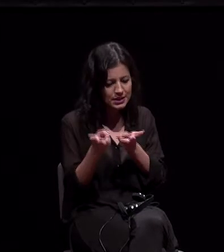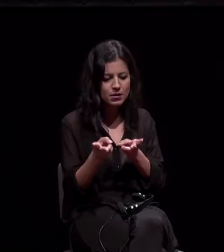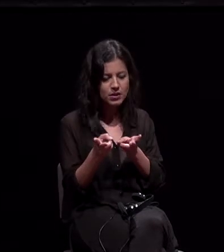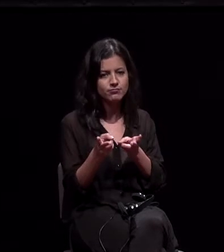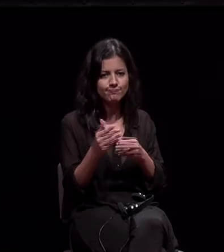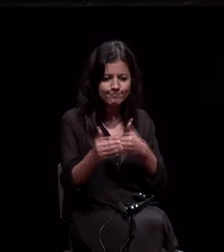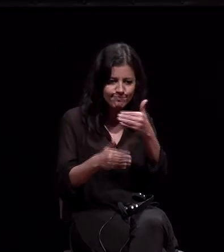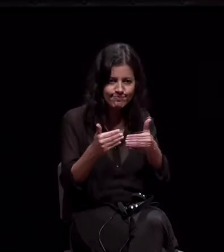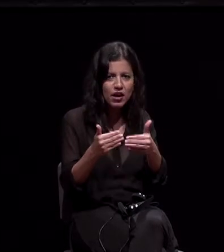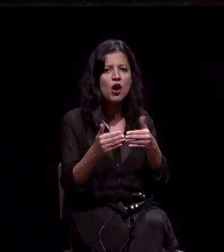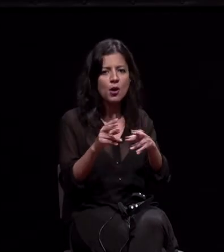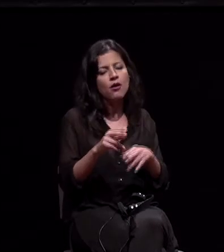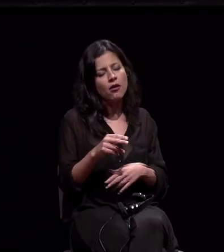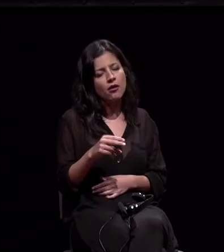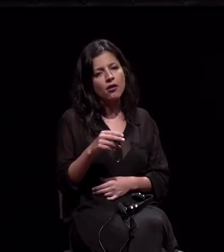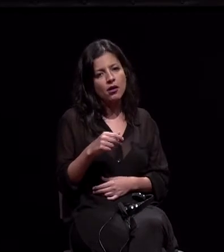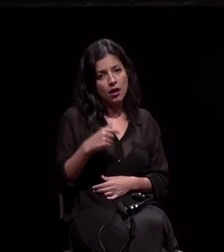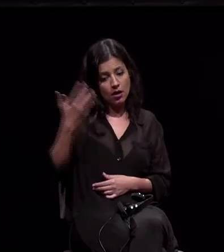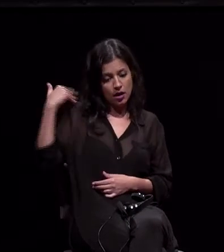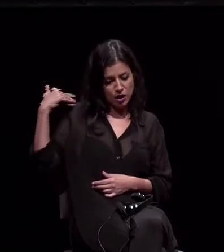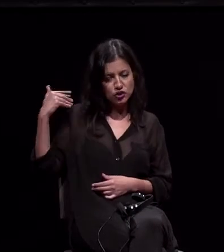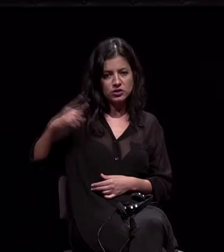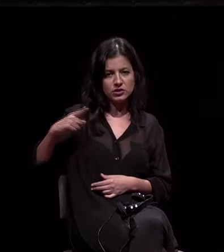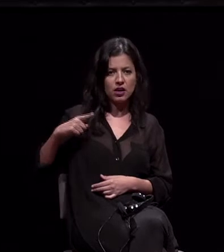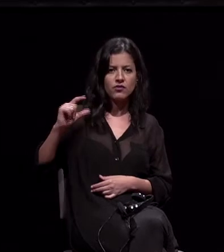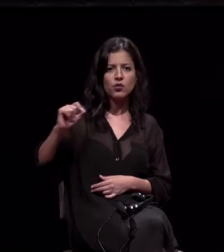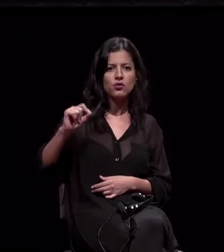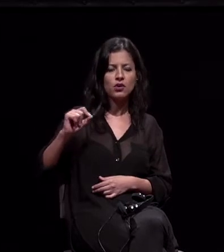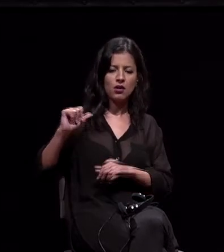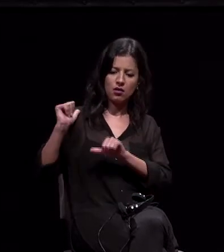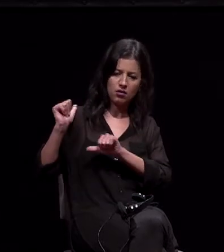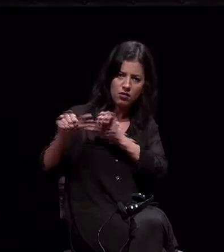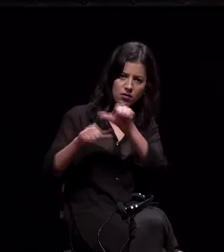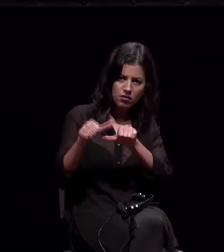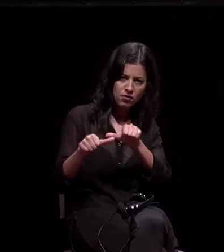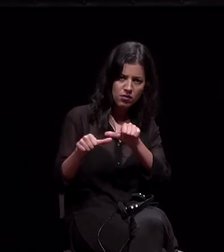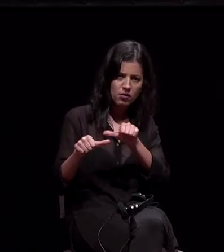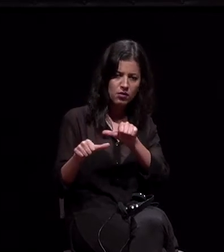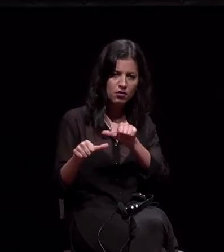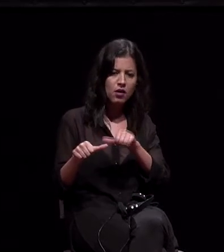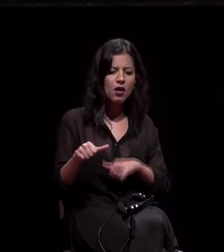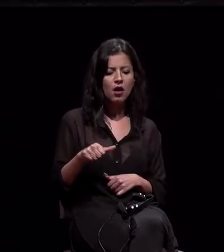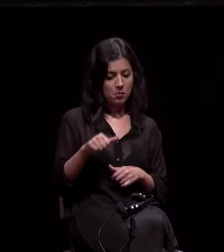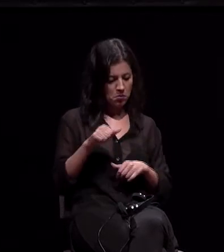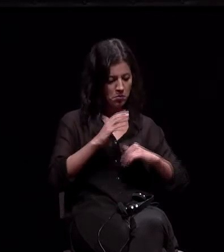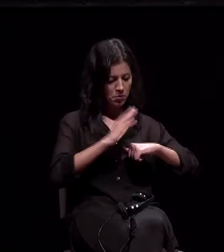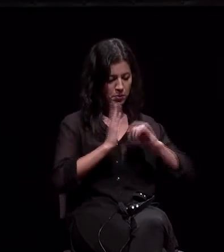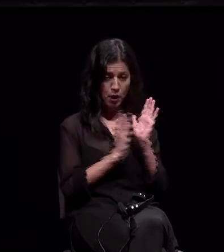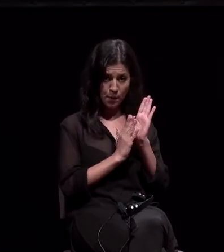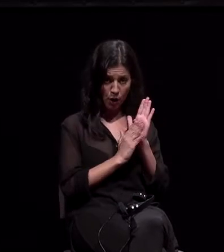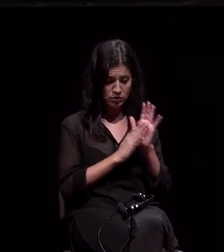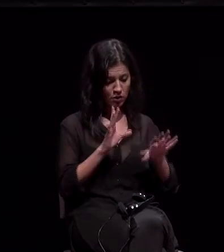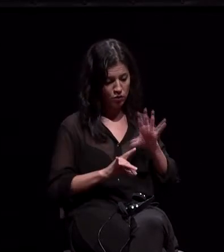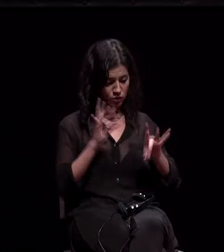¿no? Y, por ejemplo, olvidarse de los legados de la museología en los estudios curatoriales, para mí es sintomático